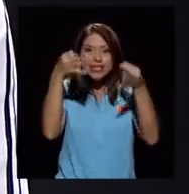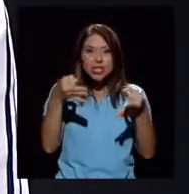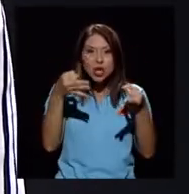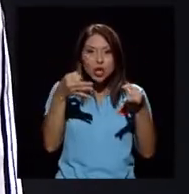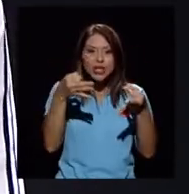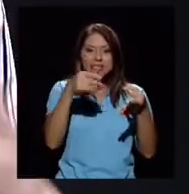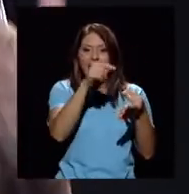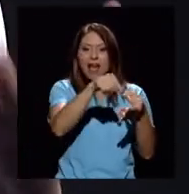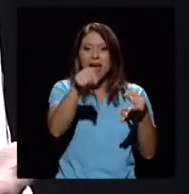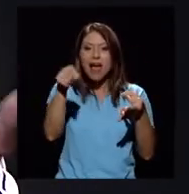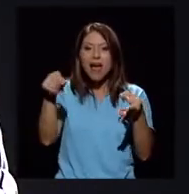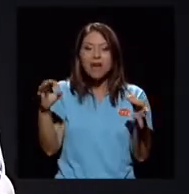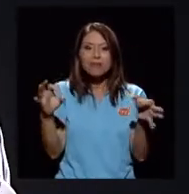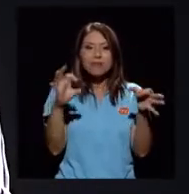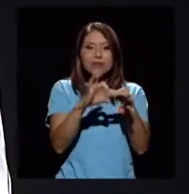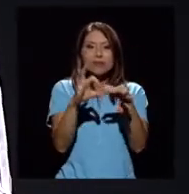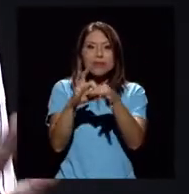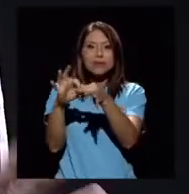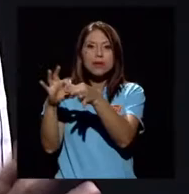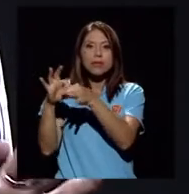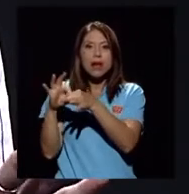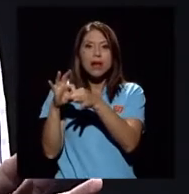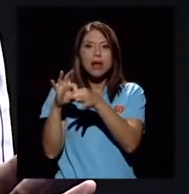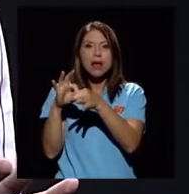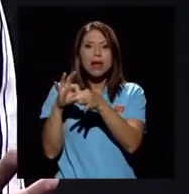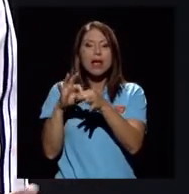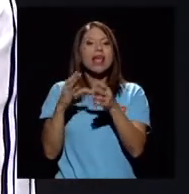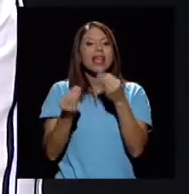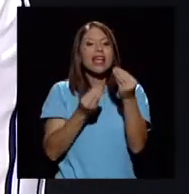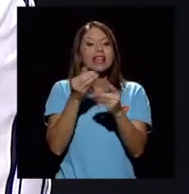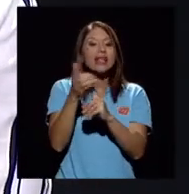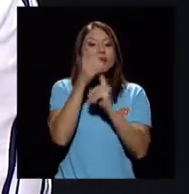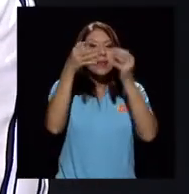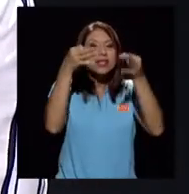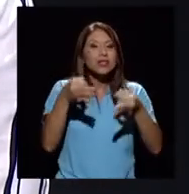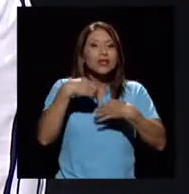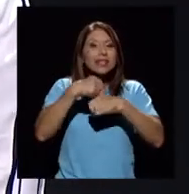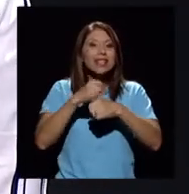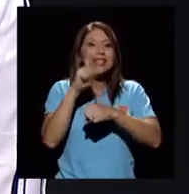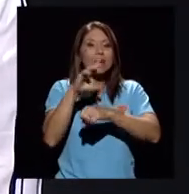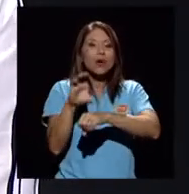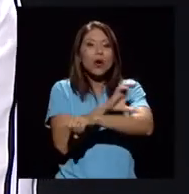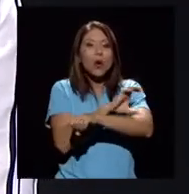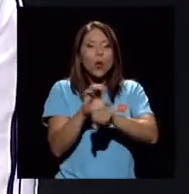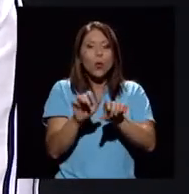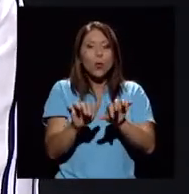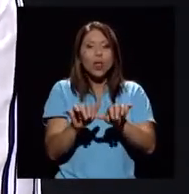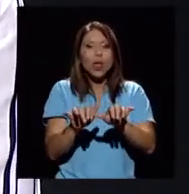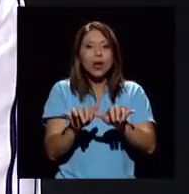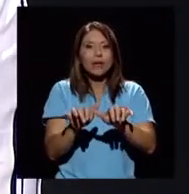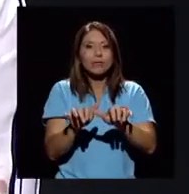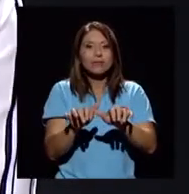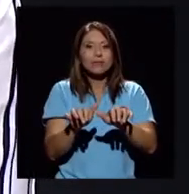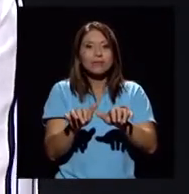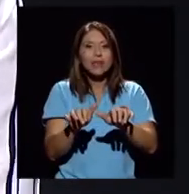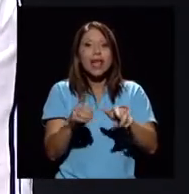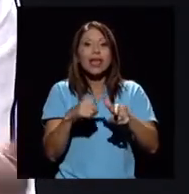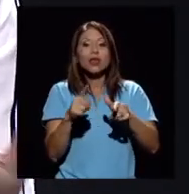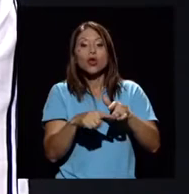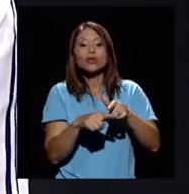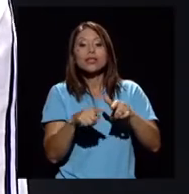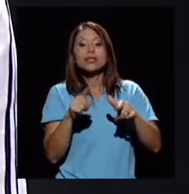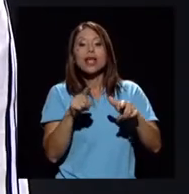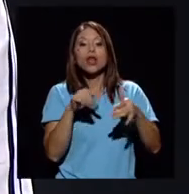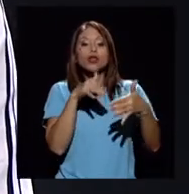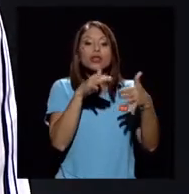otras. De la forma en que se implementa es que las decisiones se hacen en una computadora, de manera que los estudiantes están viendo lo que los otros deciden y